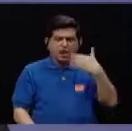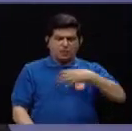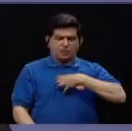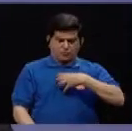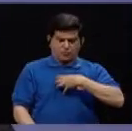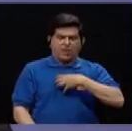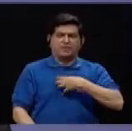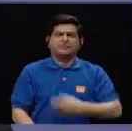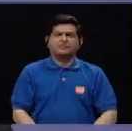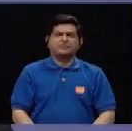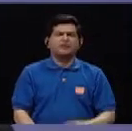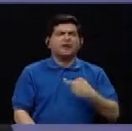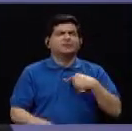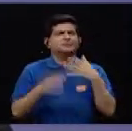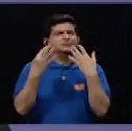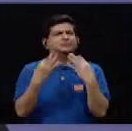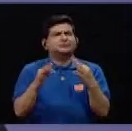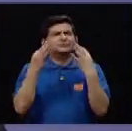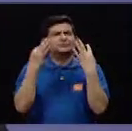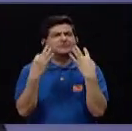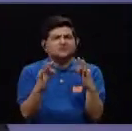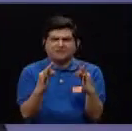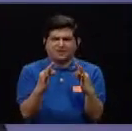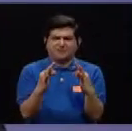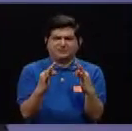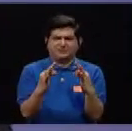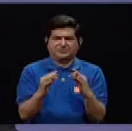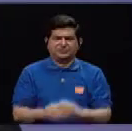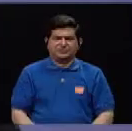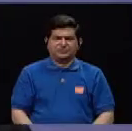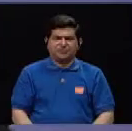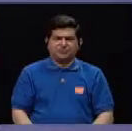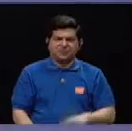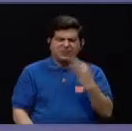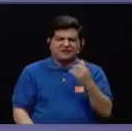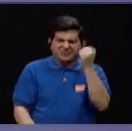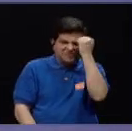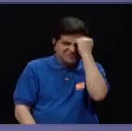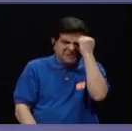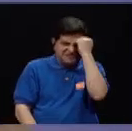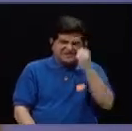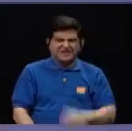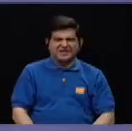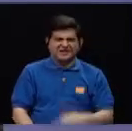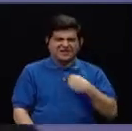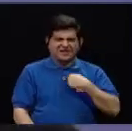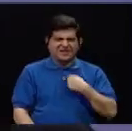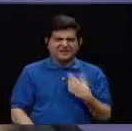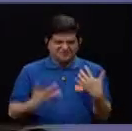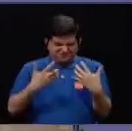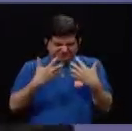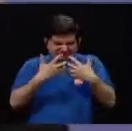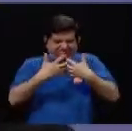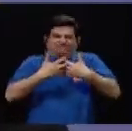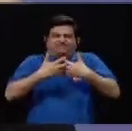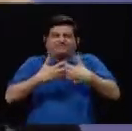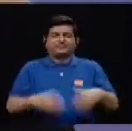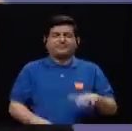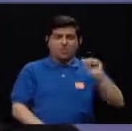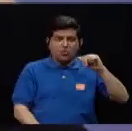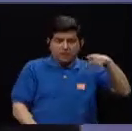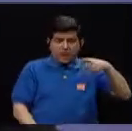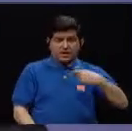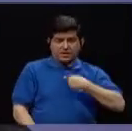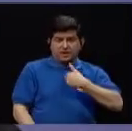propia, yo trato mucho de, digamos, tercamente suelo hacer simbiosis con